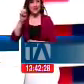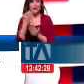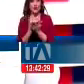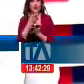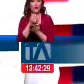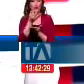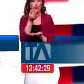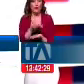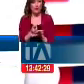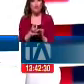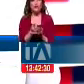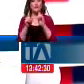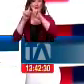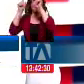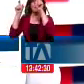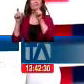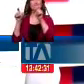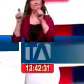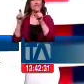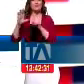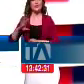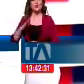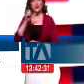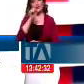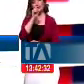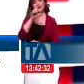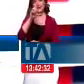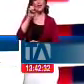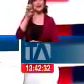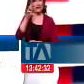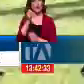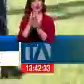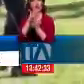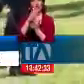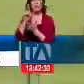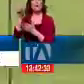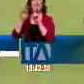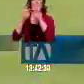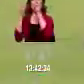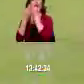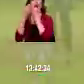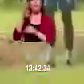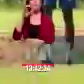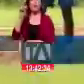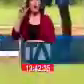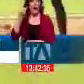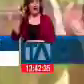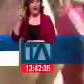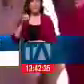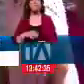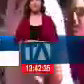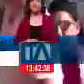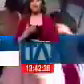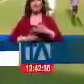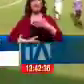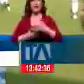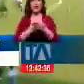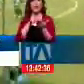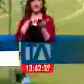de facturación de la empresa que es de los señores Salcedos para la familia Bucaram. Como parte de las pruebas, además, se presentó